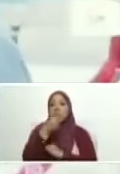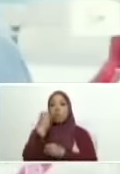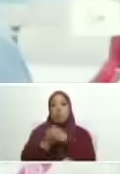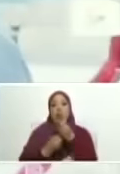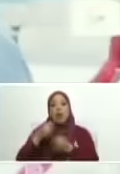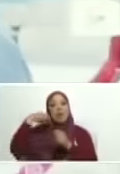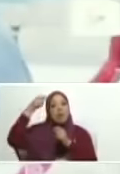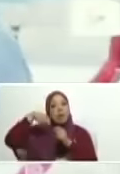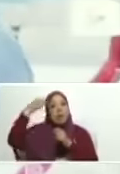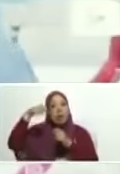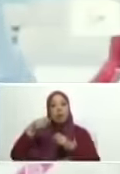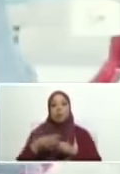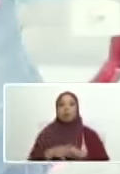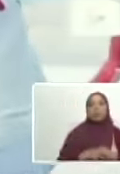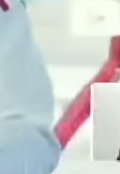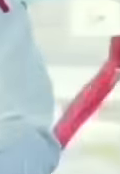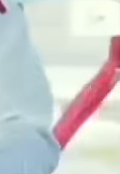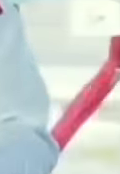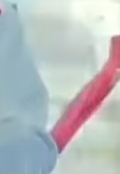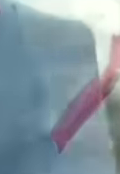video. Adelante.